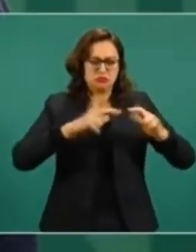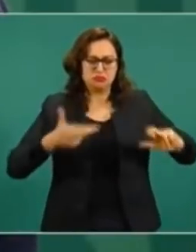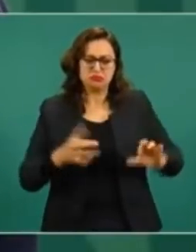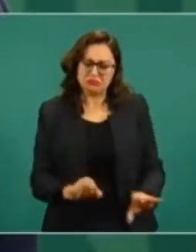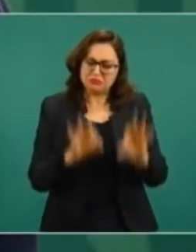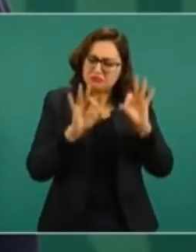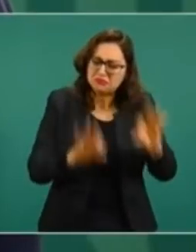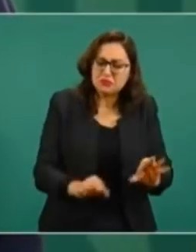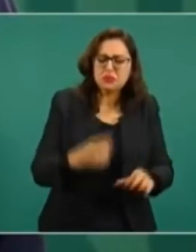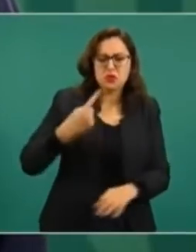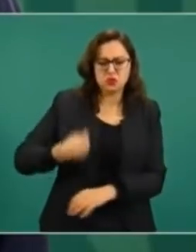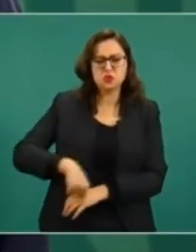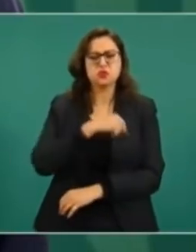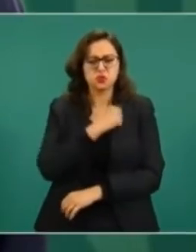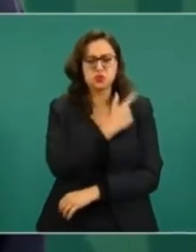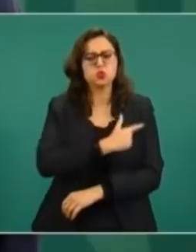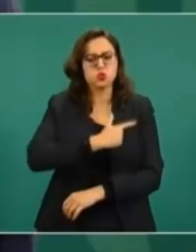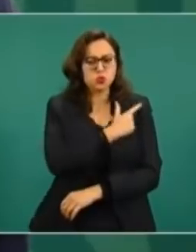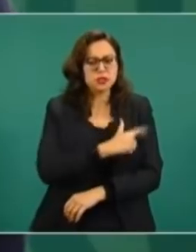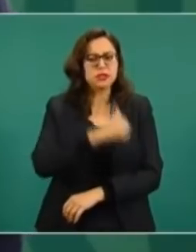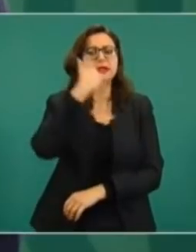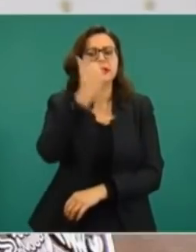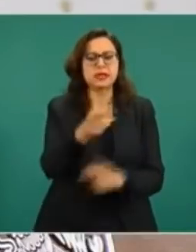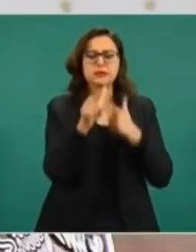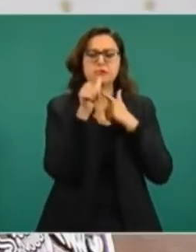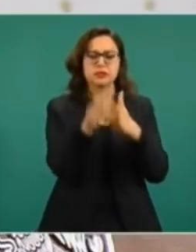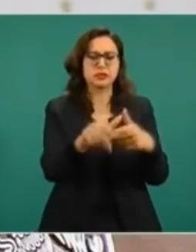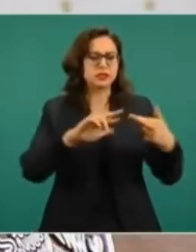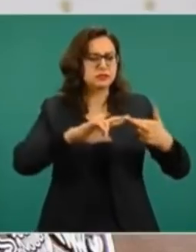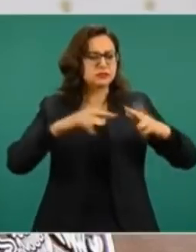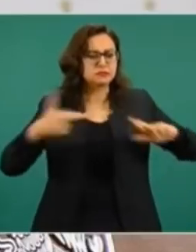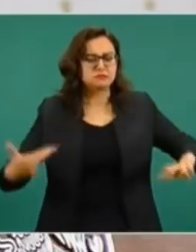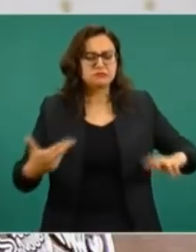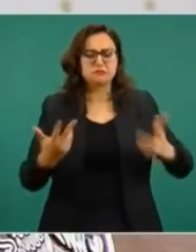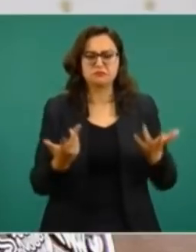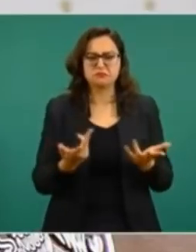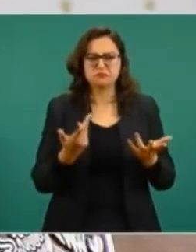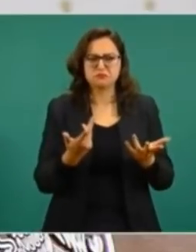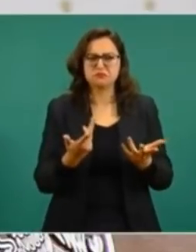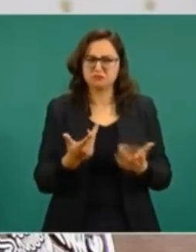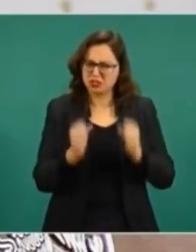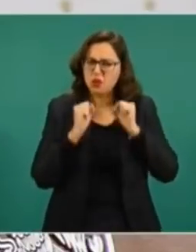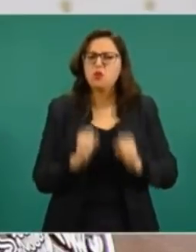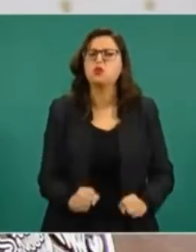relación con el gobierno de Estados Unidos sobre la base del respeto mutuo.